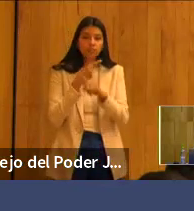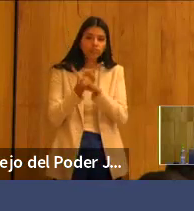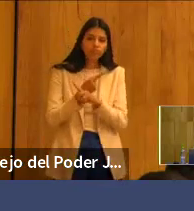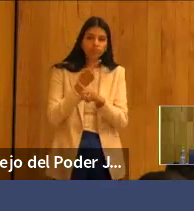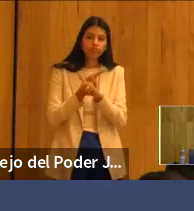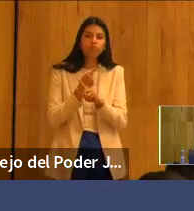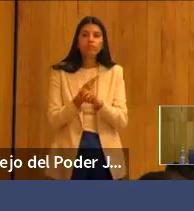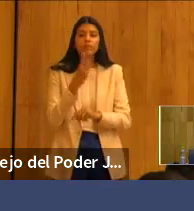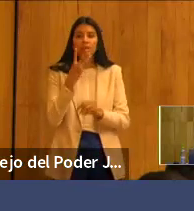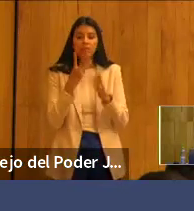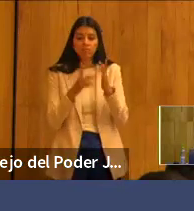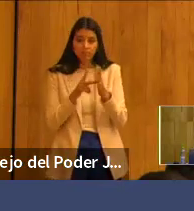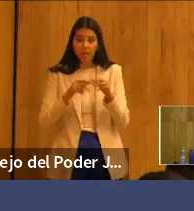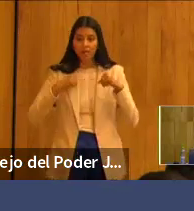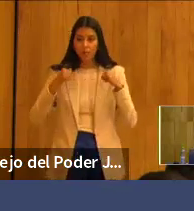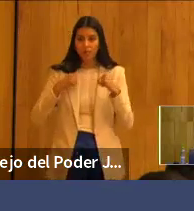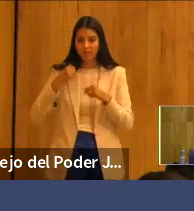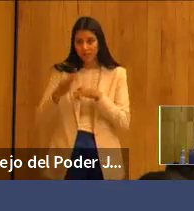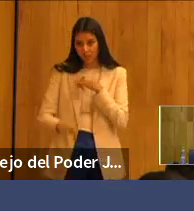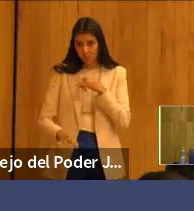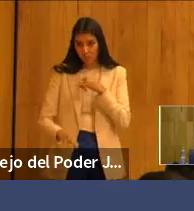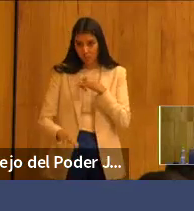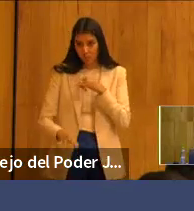y adolescente en la última.